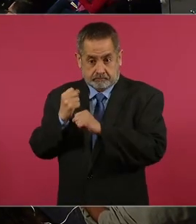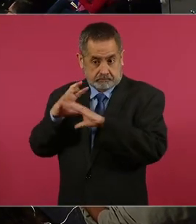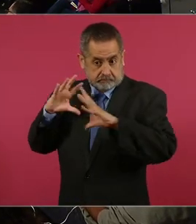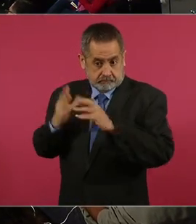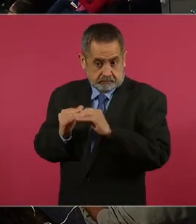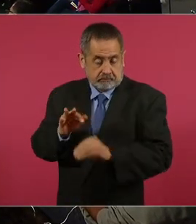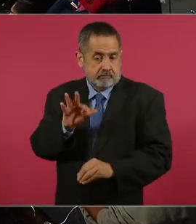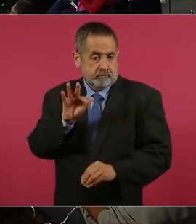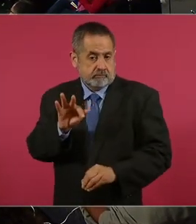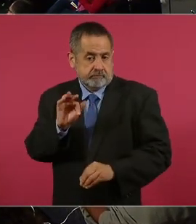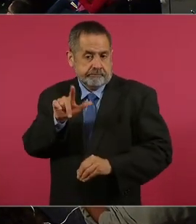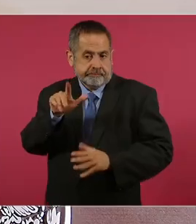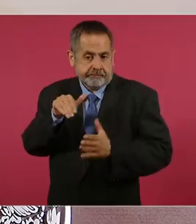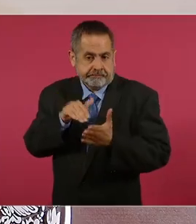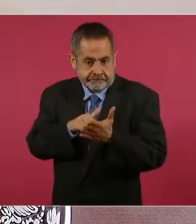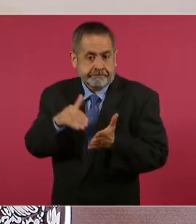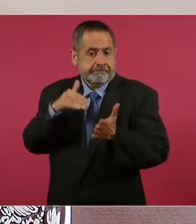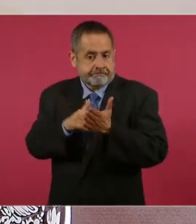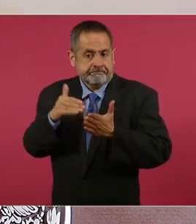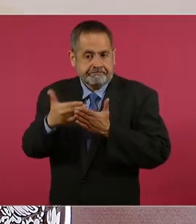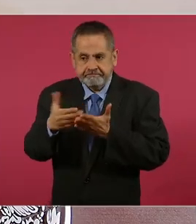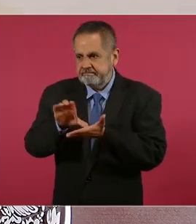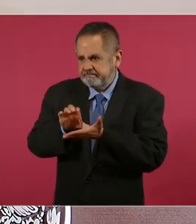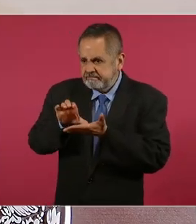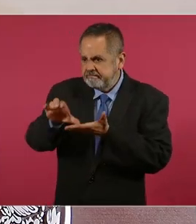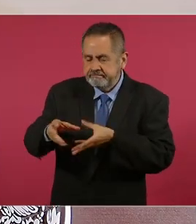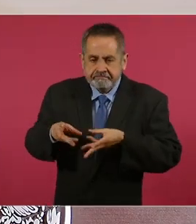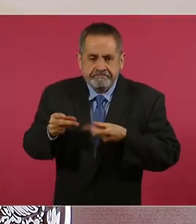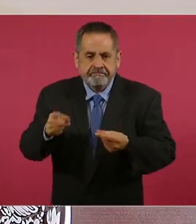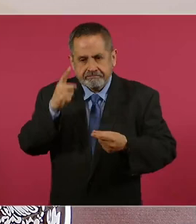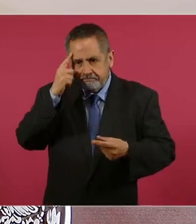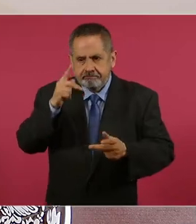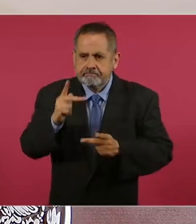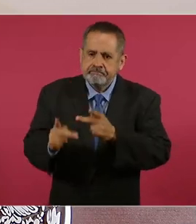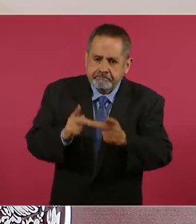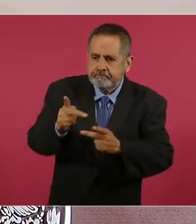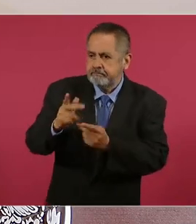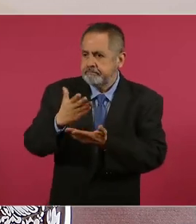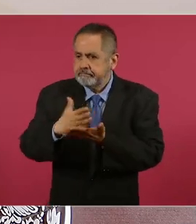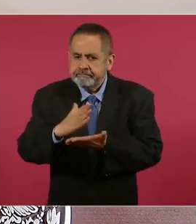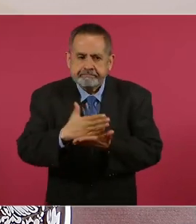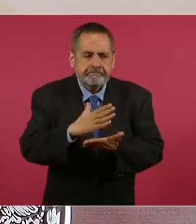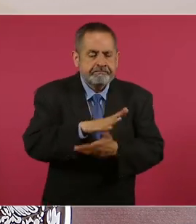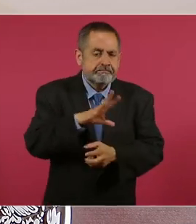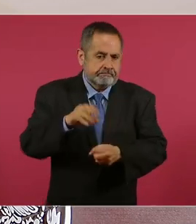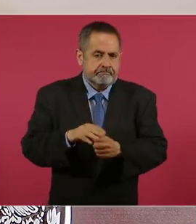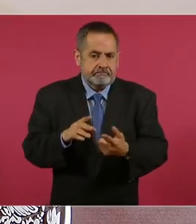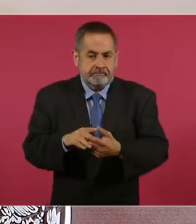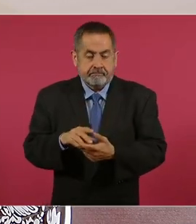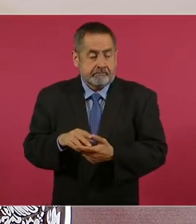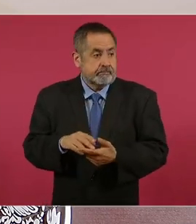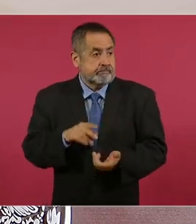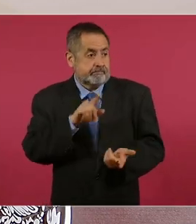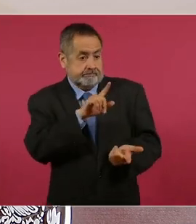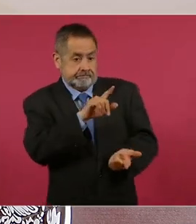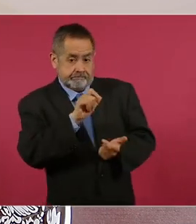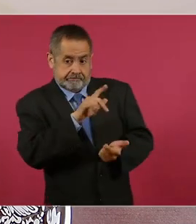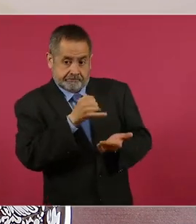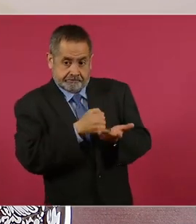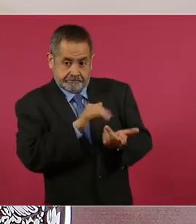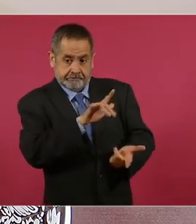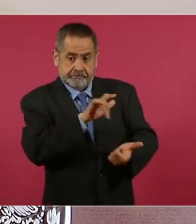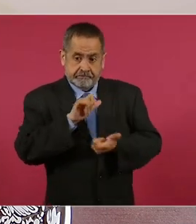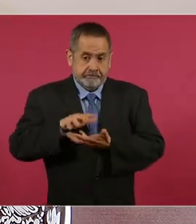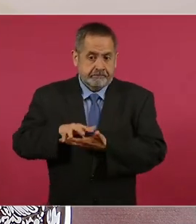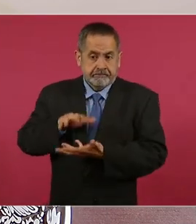de pesos en esta administración, que vienen de tanto del presupuesto fiscal como de las recuperaciones